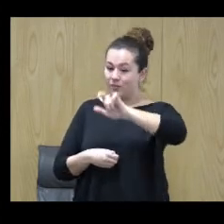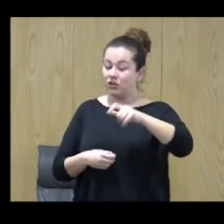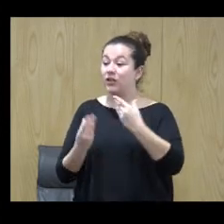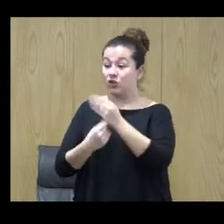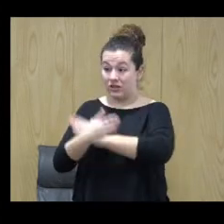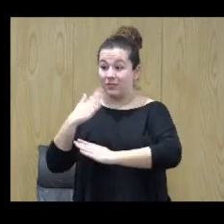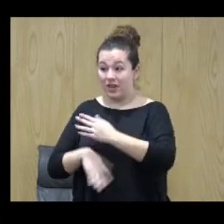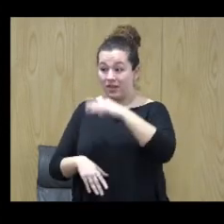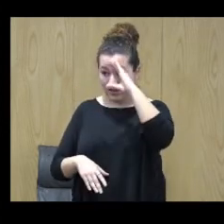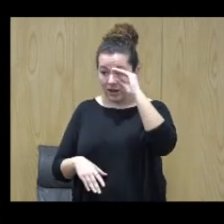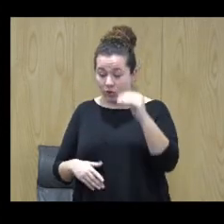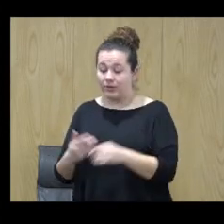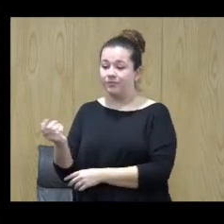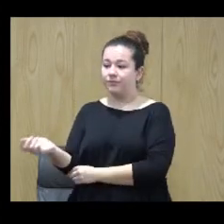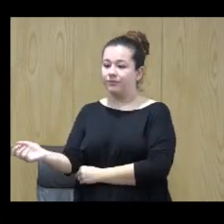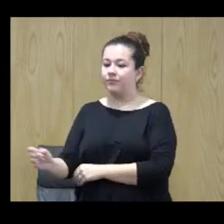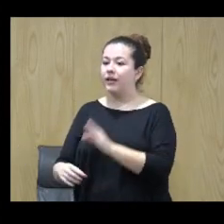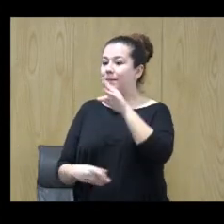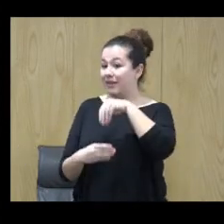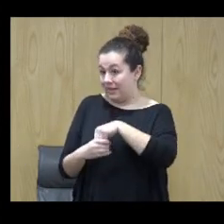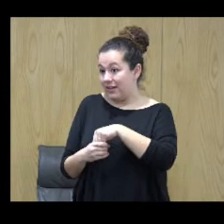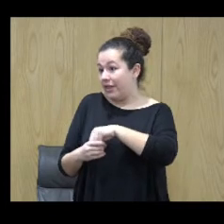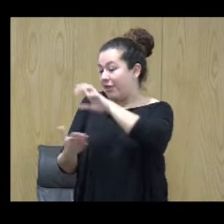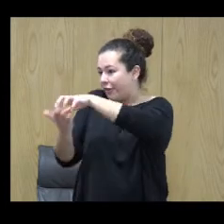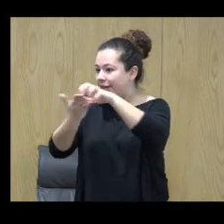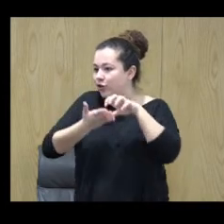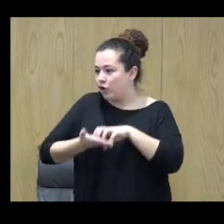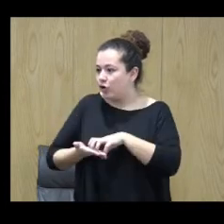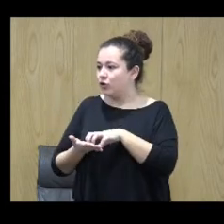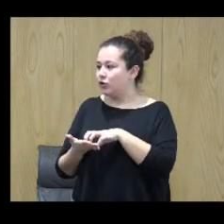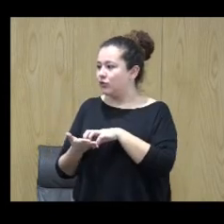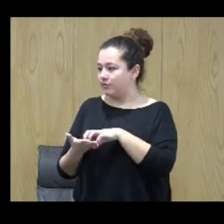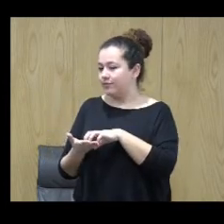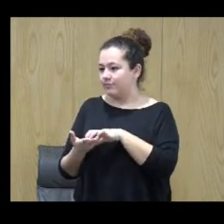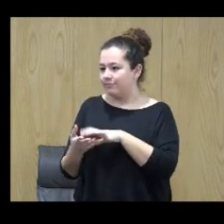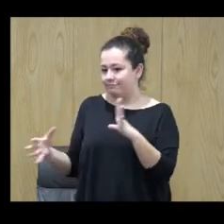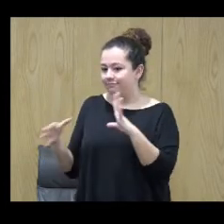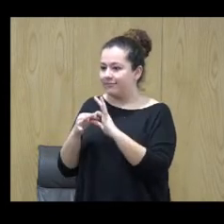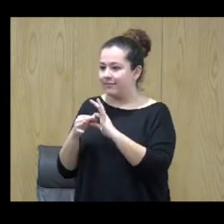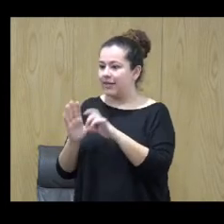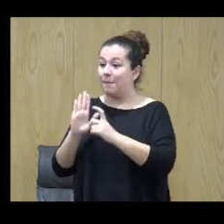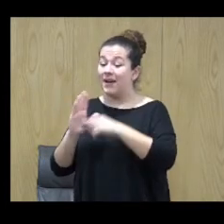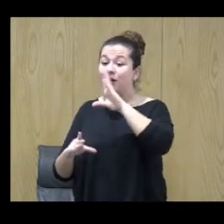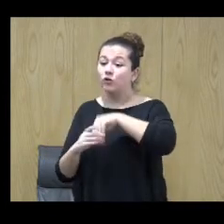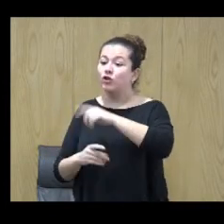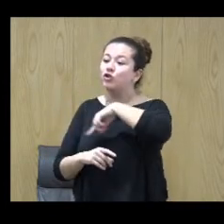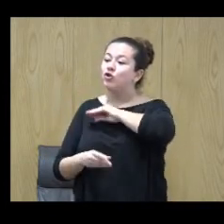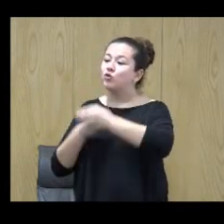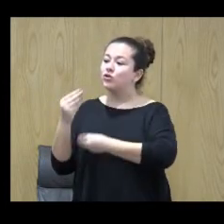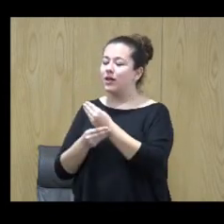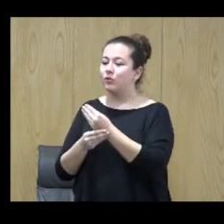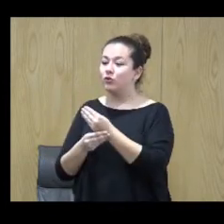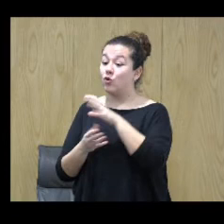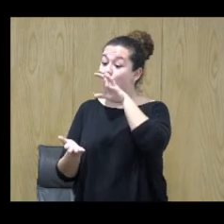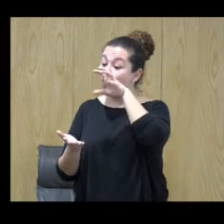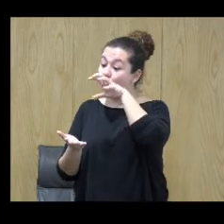discapacidad intelectual que pertenecían a estos centros de adscritos a plena inclusión y utilizamos como grupo control un grupo